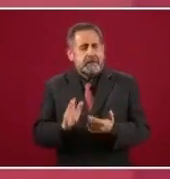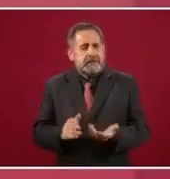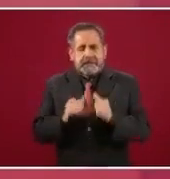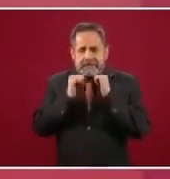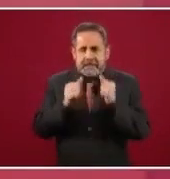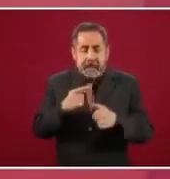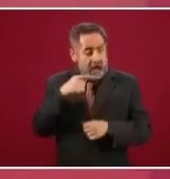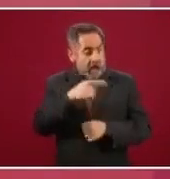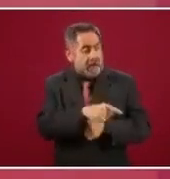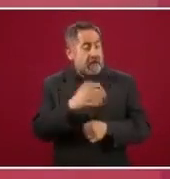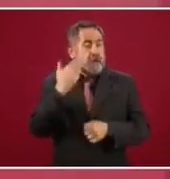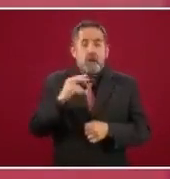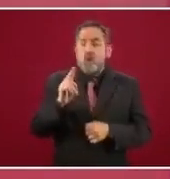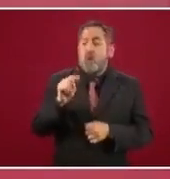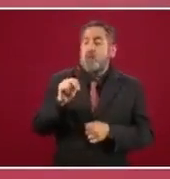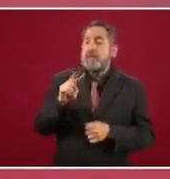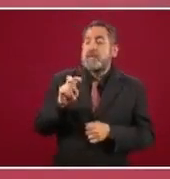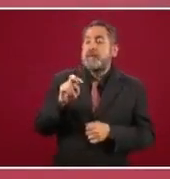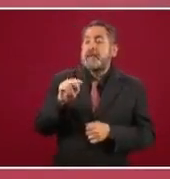si el Universal publicó algo